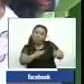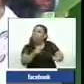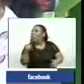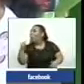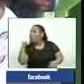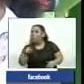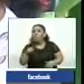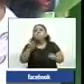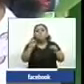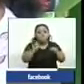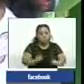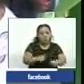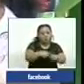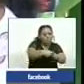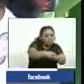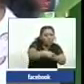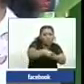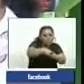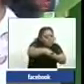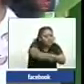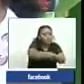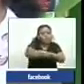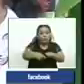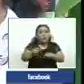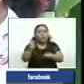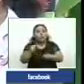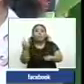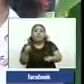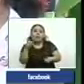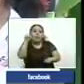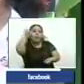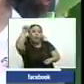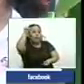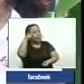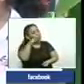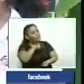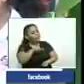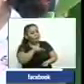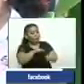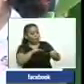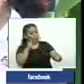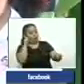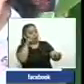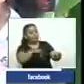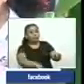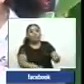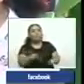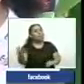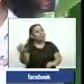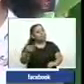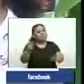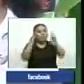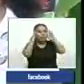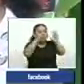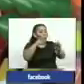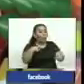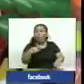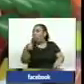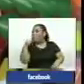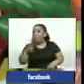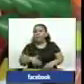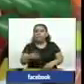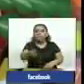pueden reventar puentes, todavía los niños estén supervisados por algún adulto mayor, verdad, y que estén pendientes, que no se descuiden.